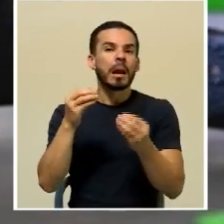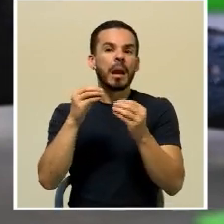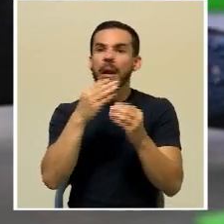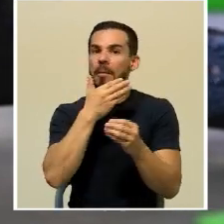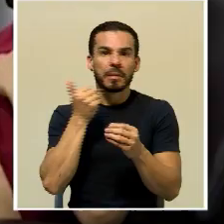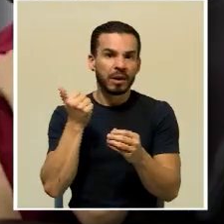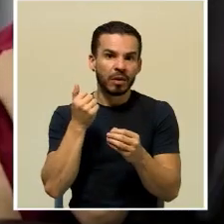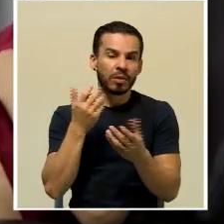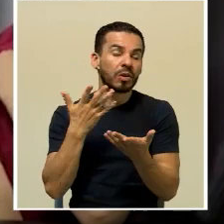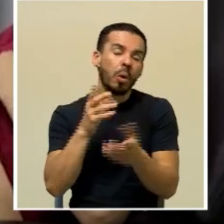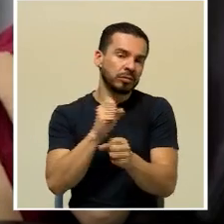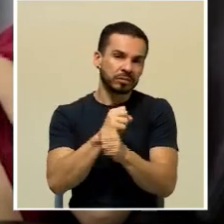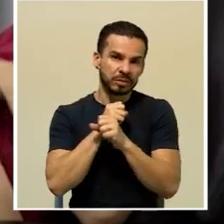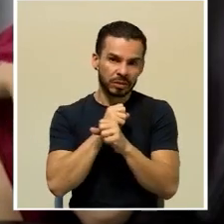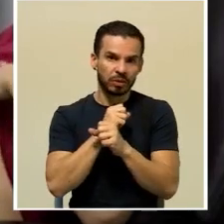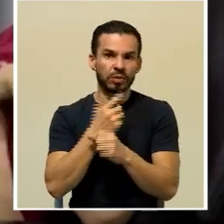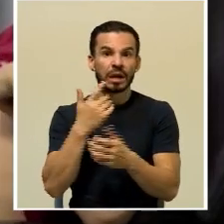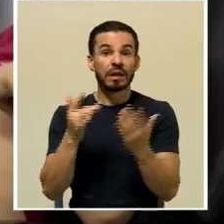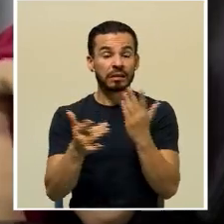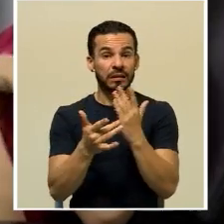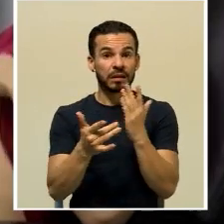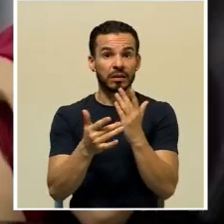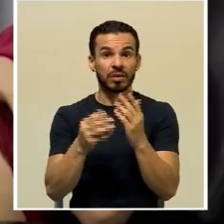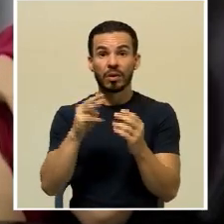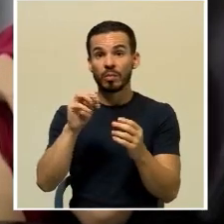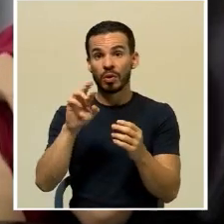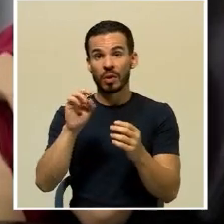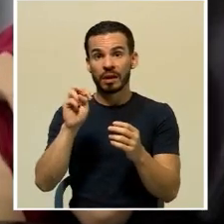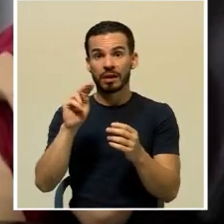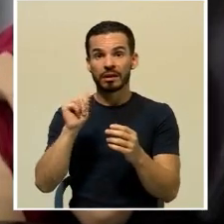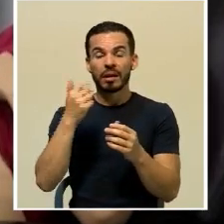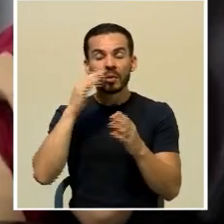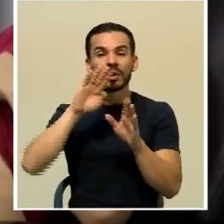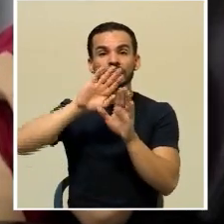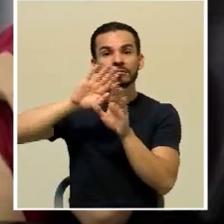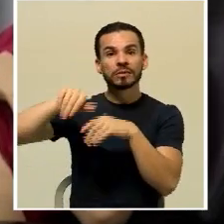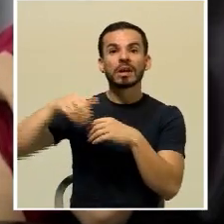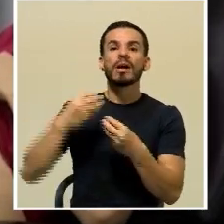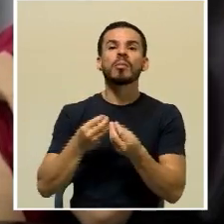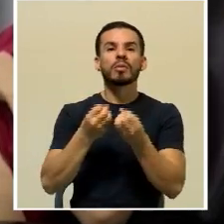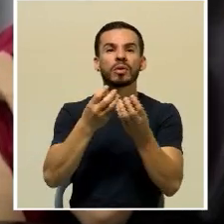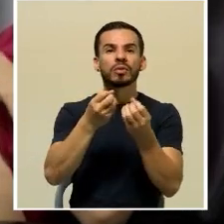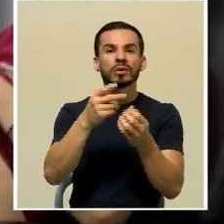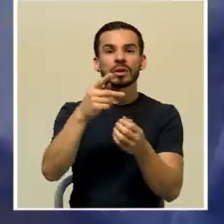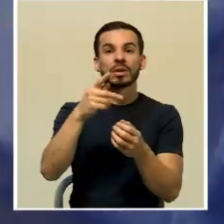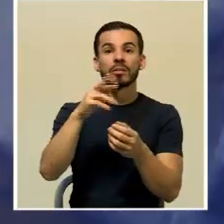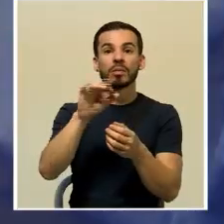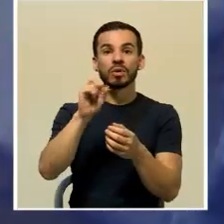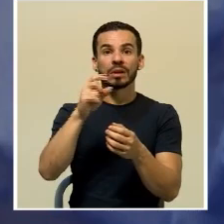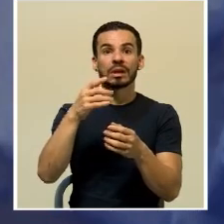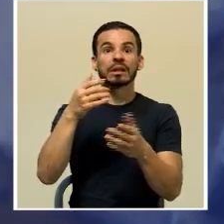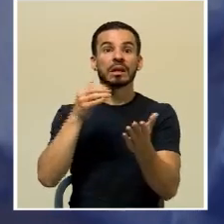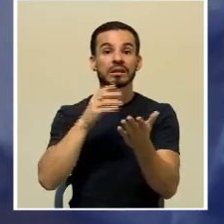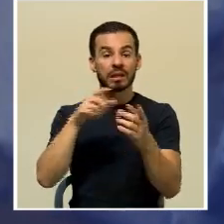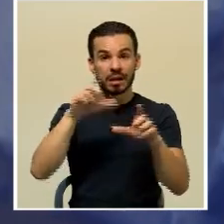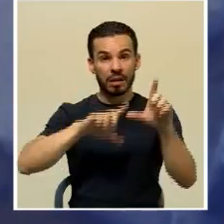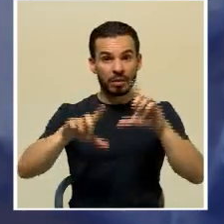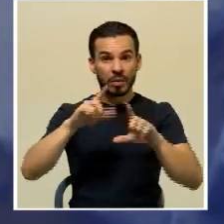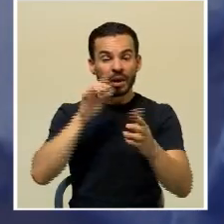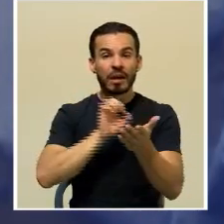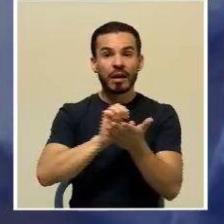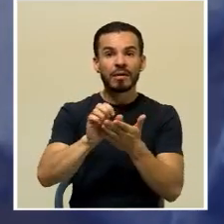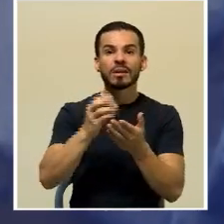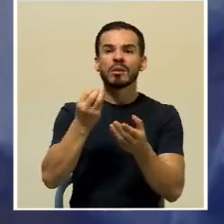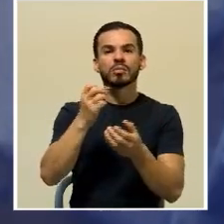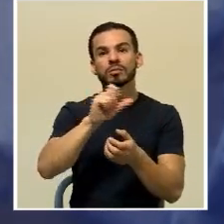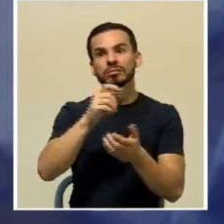más eficaces o más seguras. La tecnología de Moderna permite obviar la necesidad de producir proteínas en laboratorios, lo cual evita un proceso